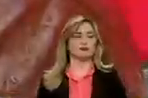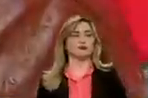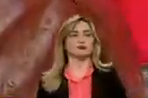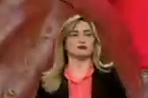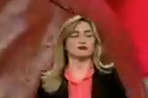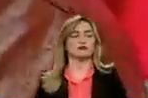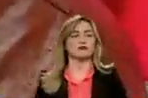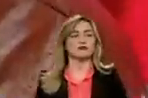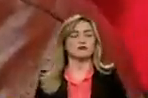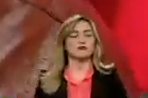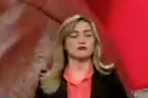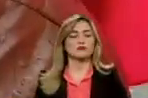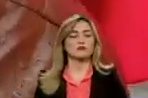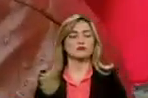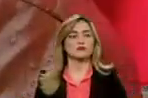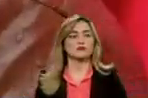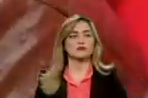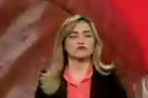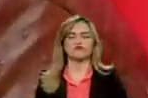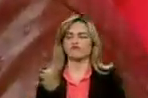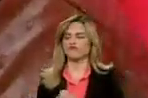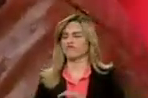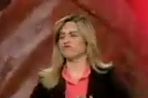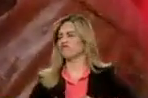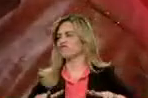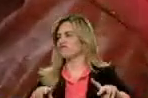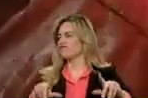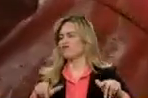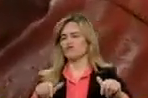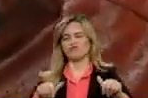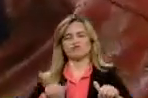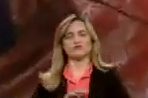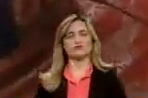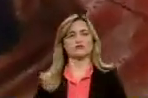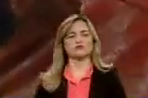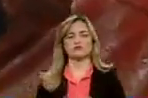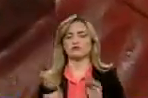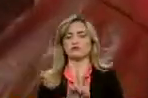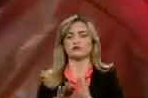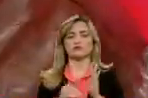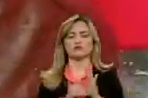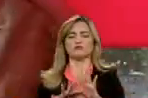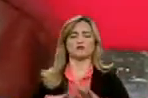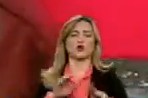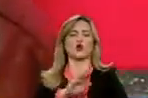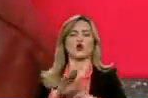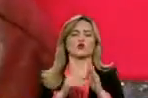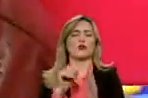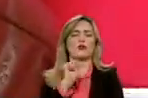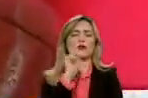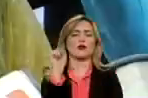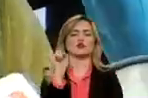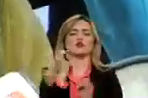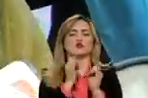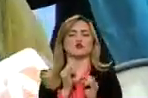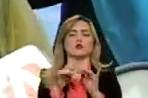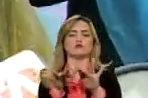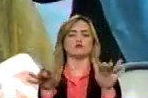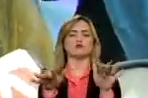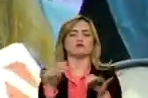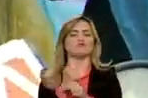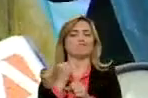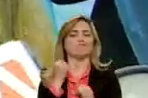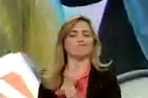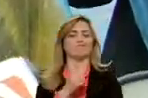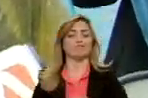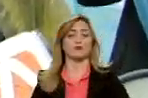Para condenar la corrupción y condenar las leyes del atraco que vulneran los derechos individuales y colectivos de los trabajadores.